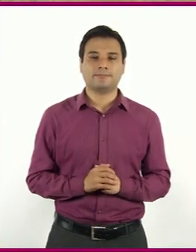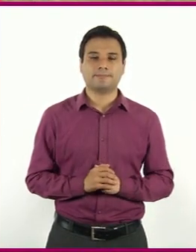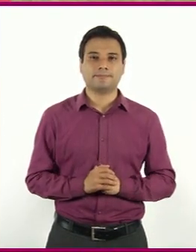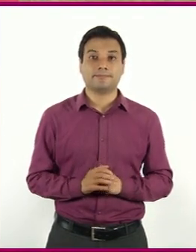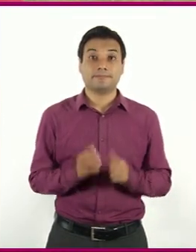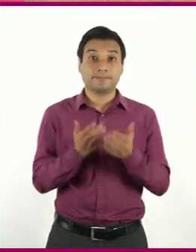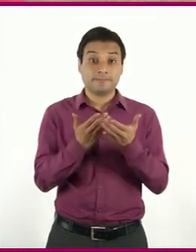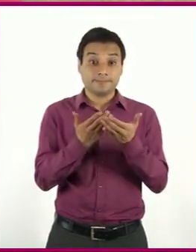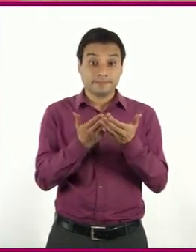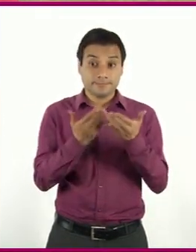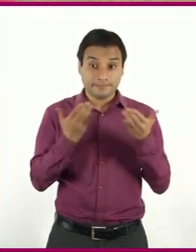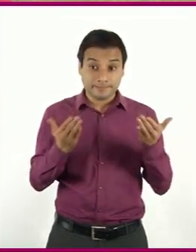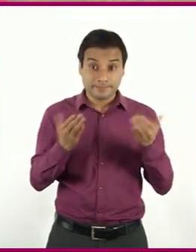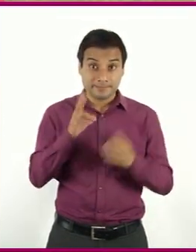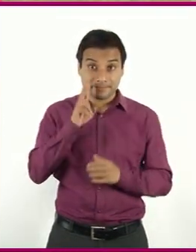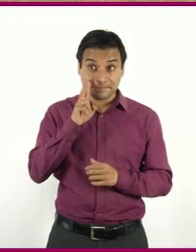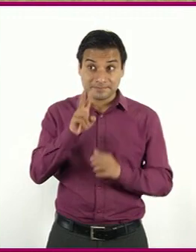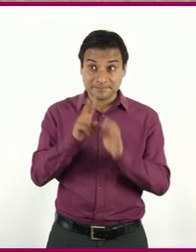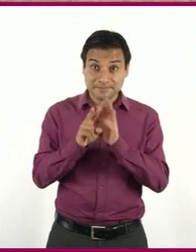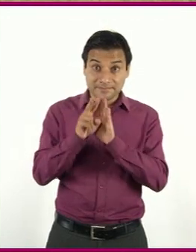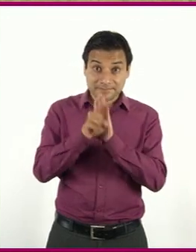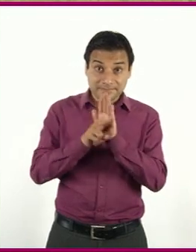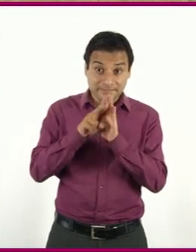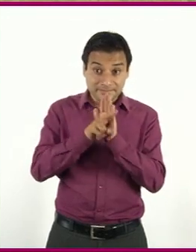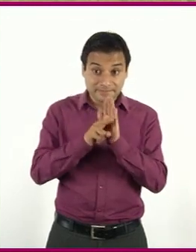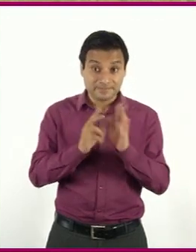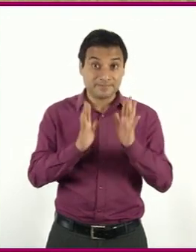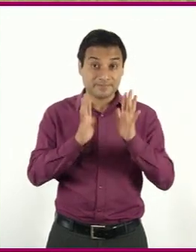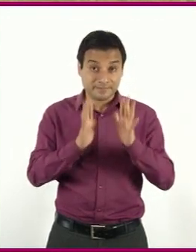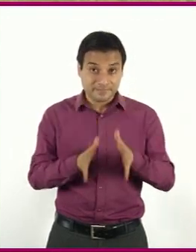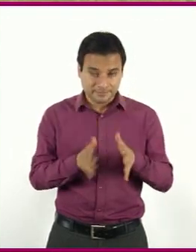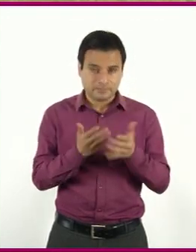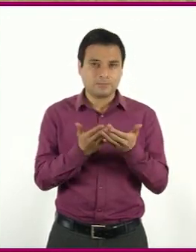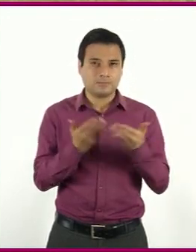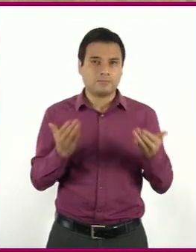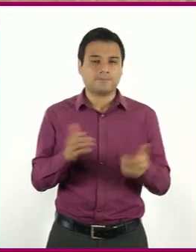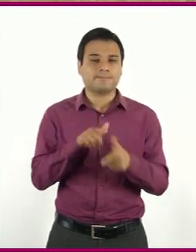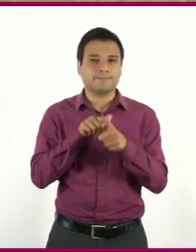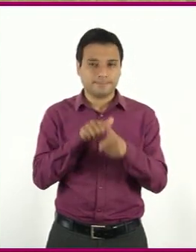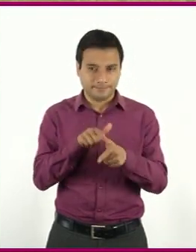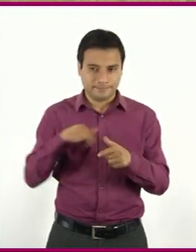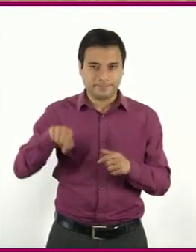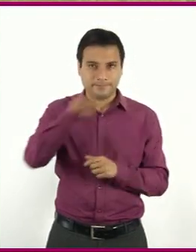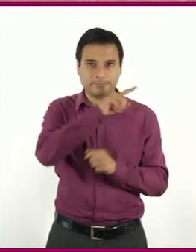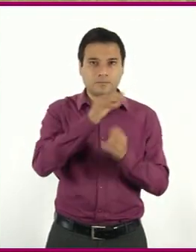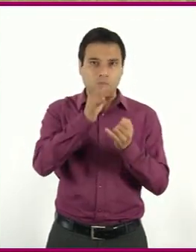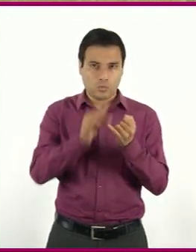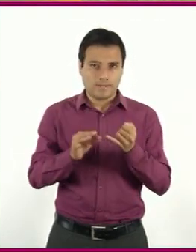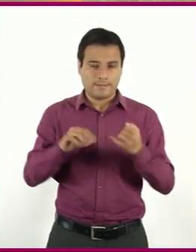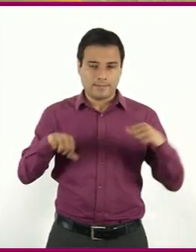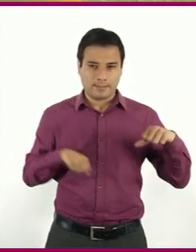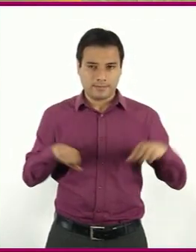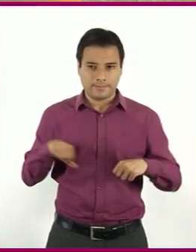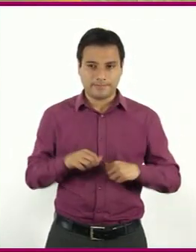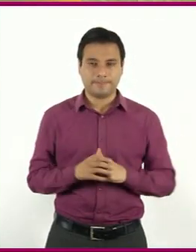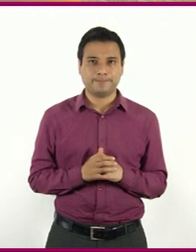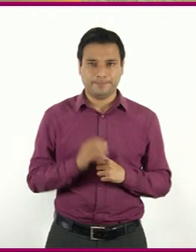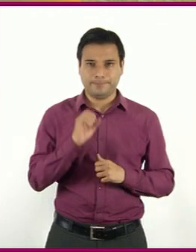Ahora que ya vimos nuestra sección de más de educación física, vamos a continuar con nuestra última actividad. Muy